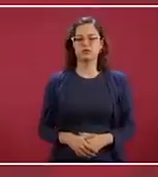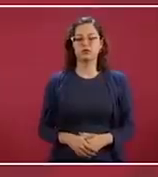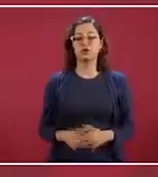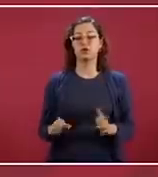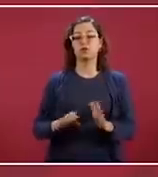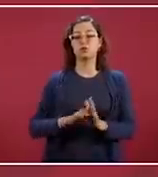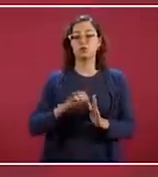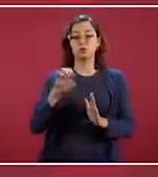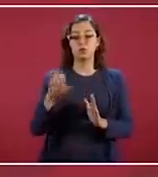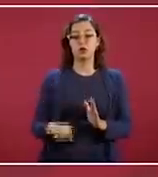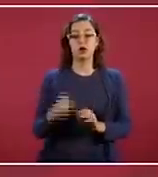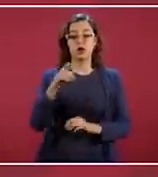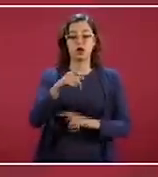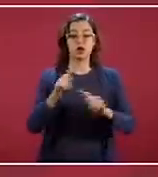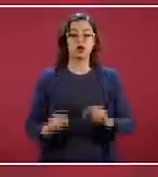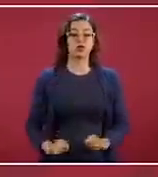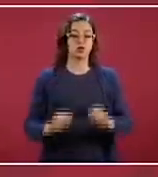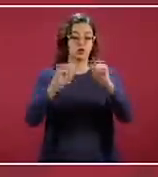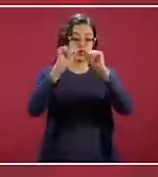la torre administrativa